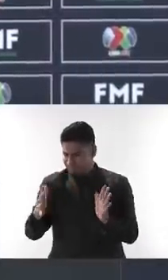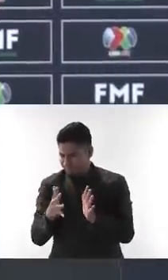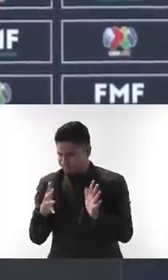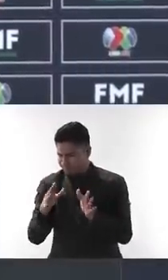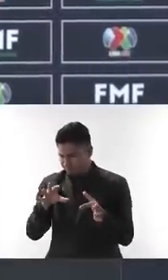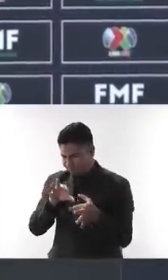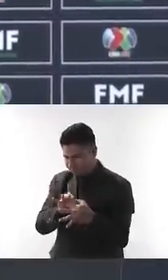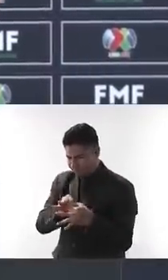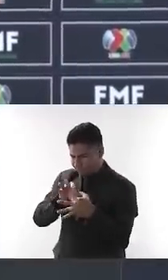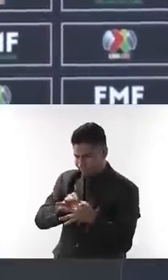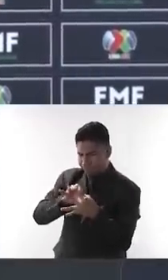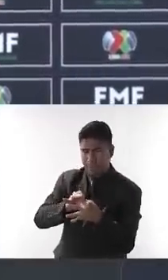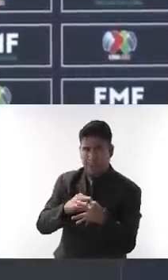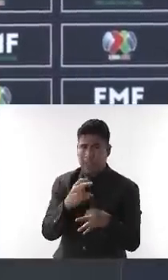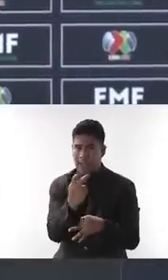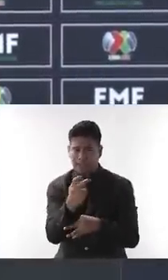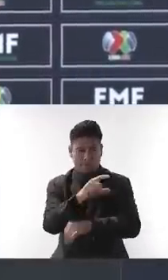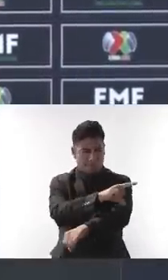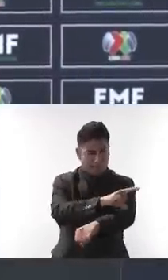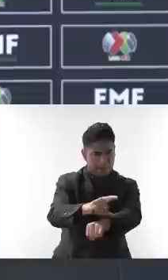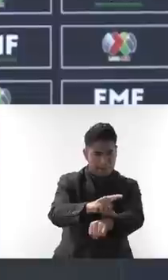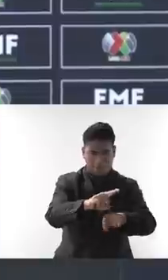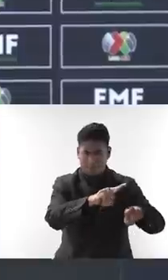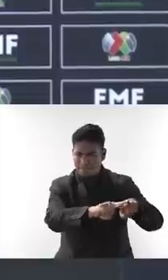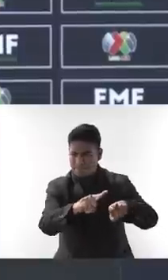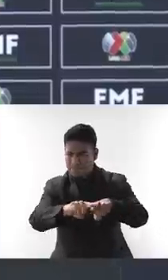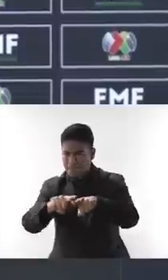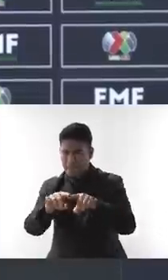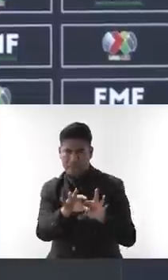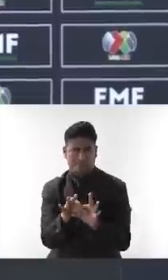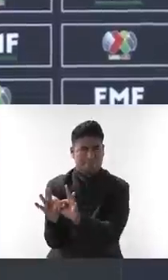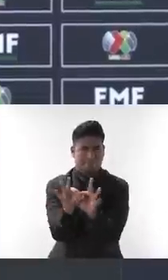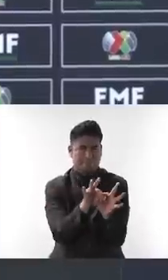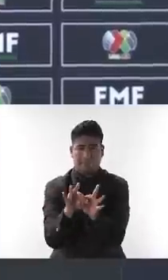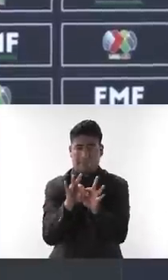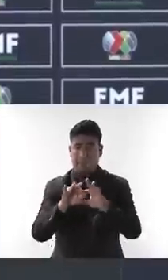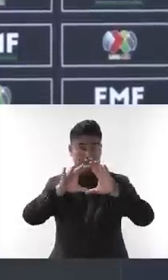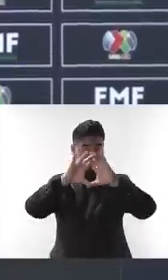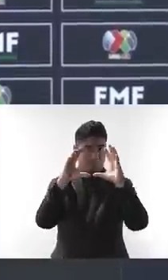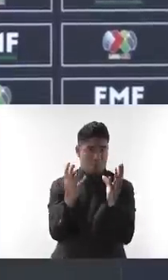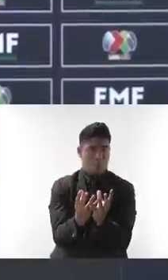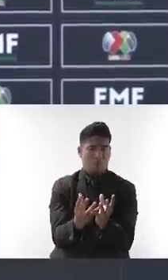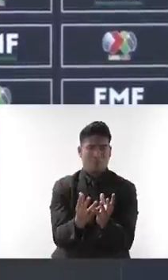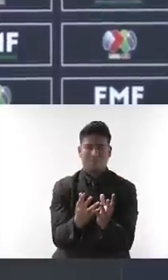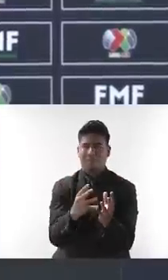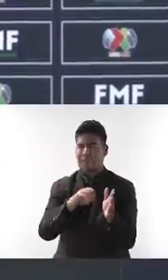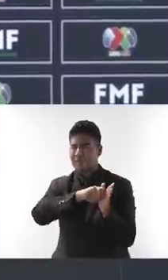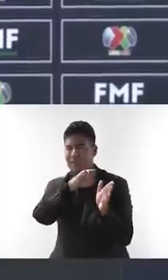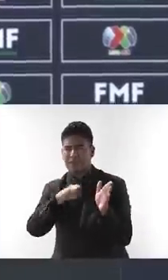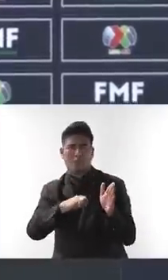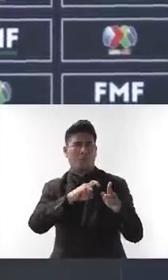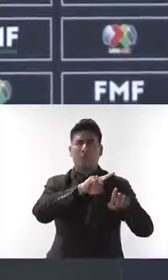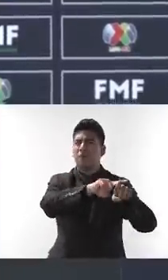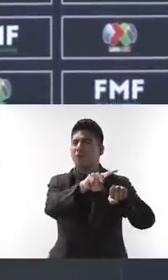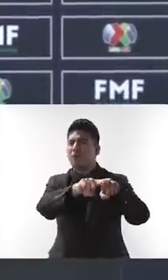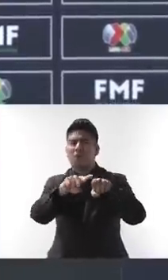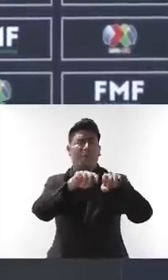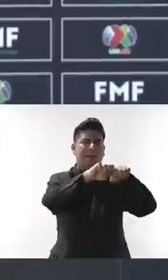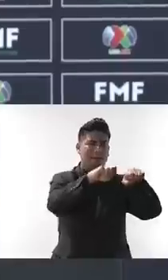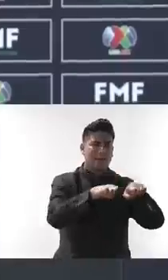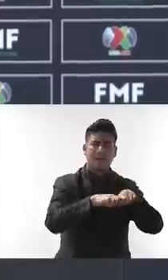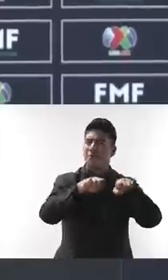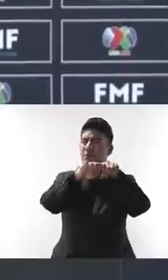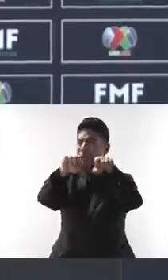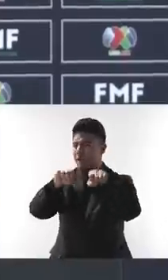el conveniar con otras ligas. Hay ejemplos en el mundo donde entre clubes de países distintos